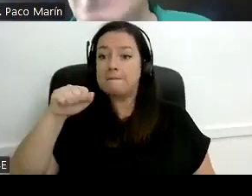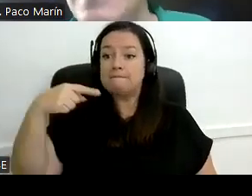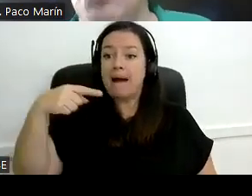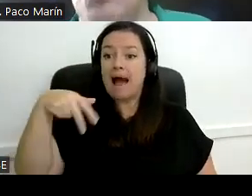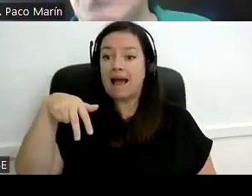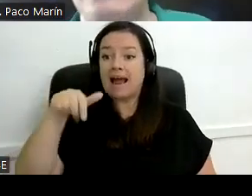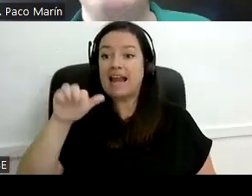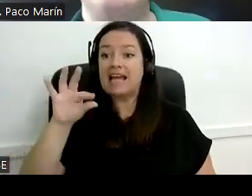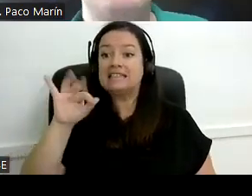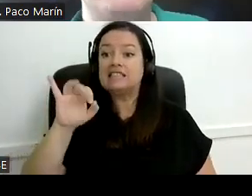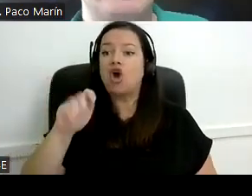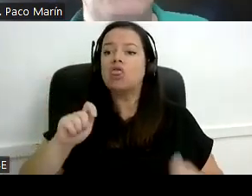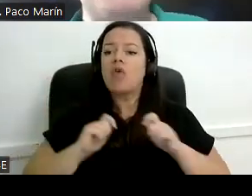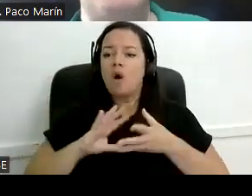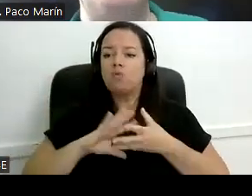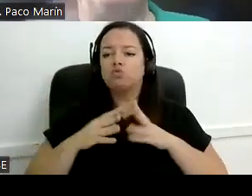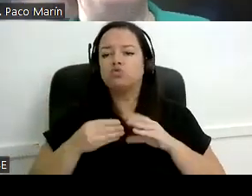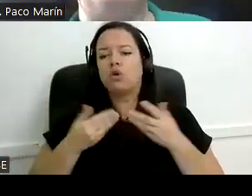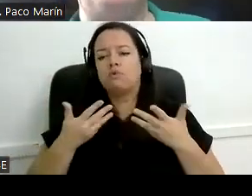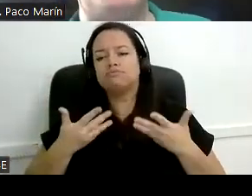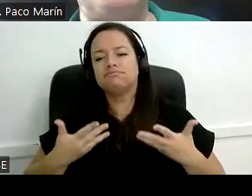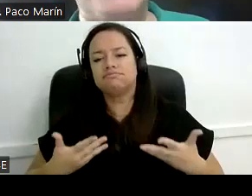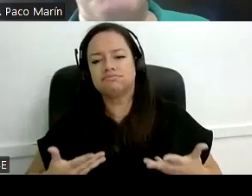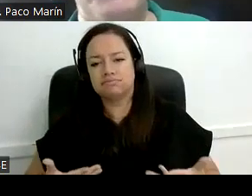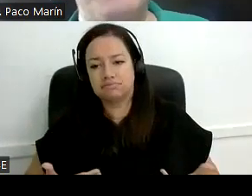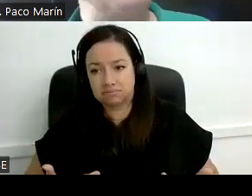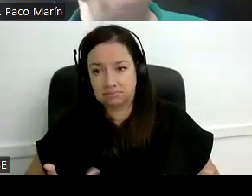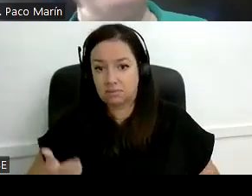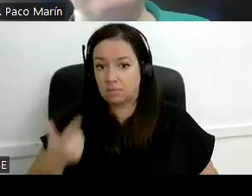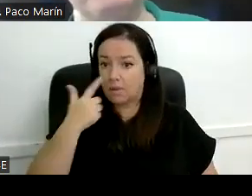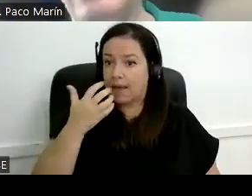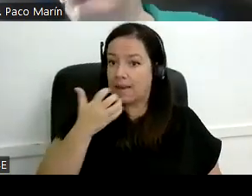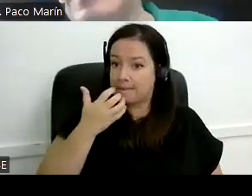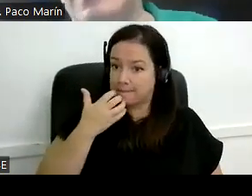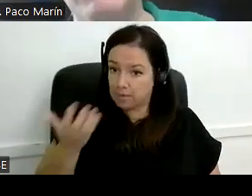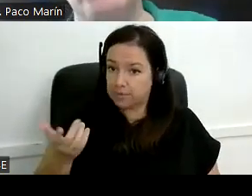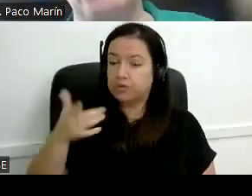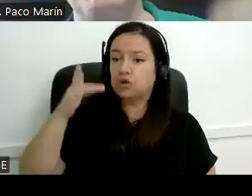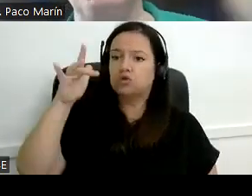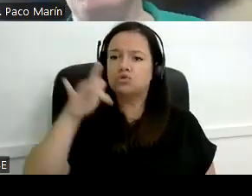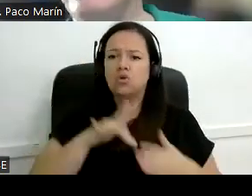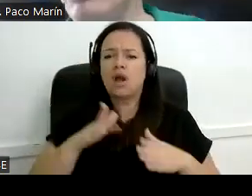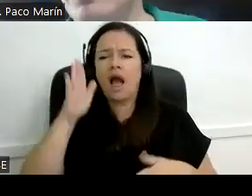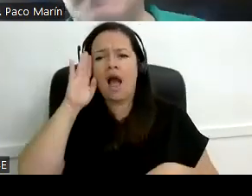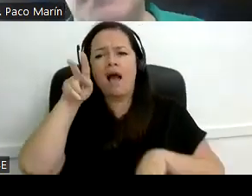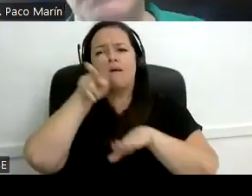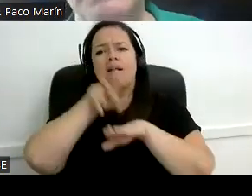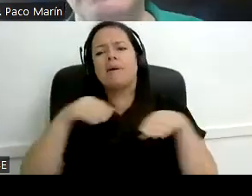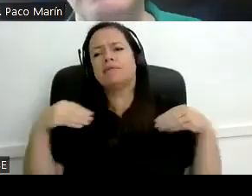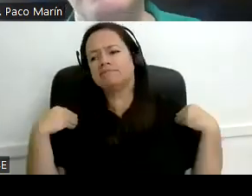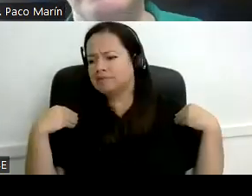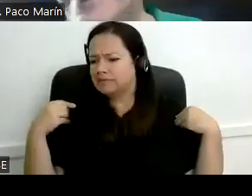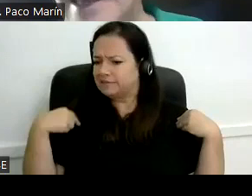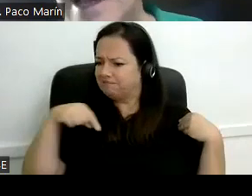es un relajante muscular. ¿En cuántas ocasiones nos vamos a encontrar, por ejemplo, que llegamos a la cama y no nos dormimos porque estamos